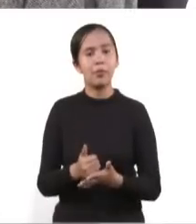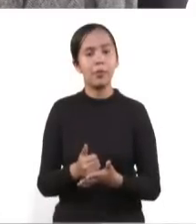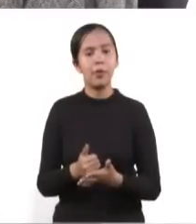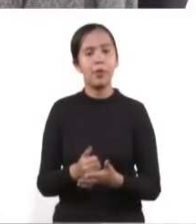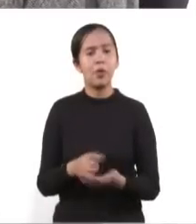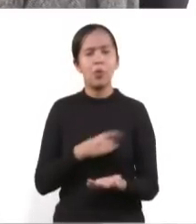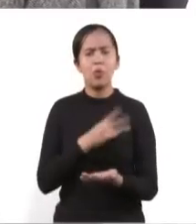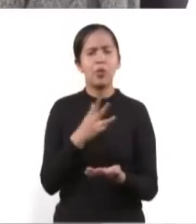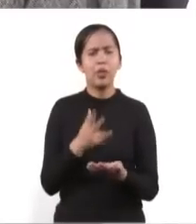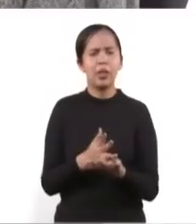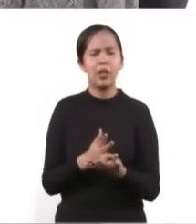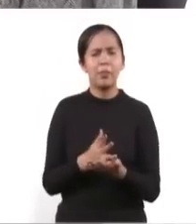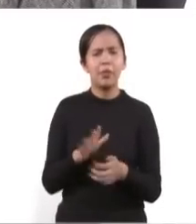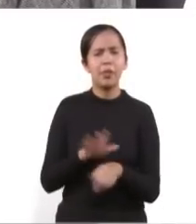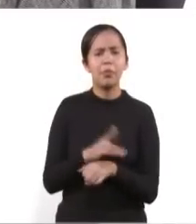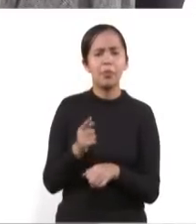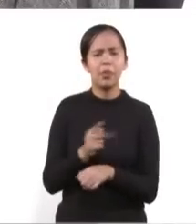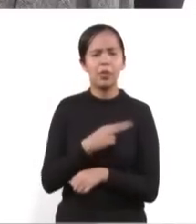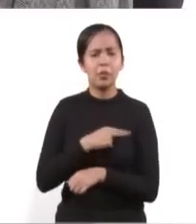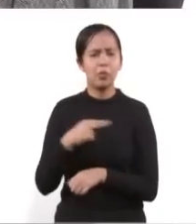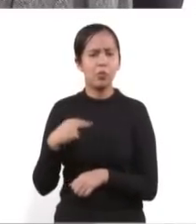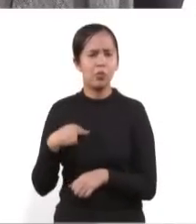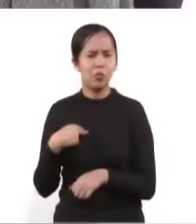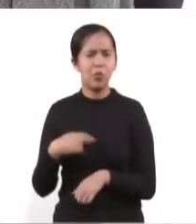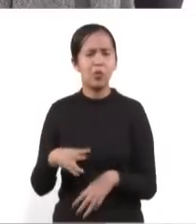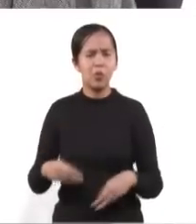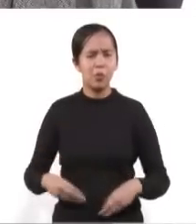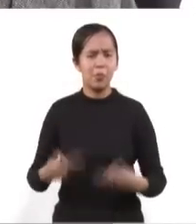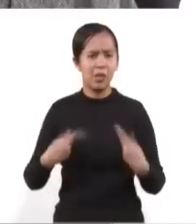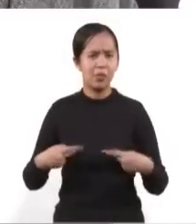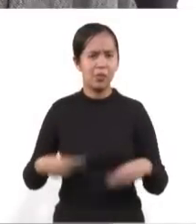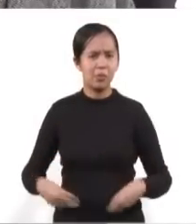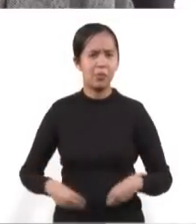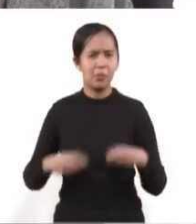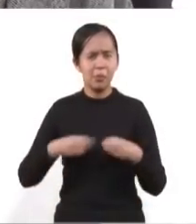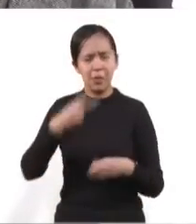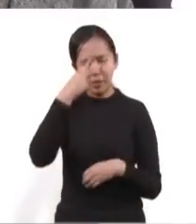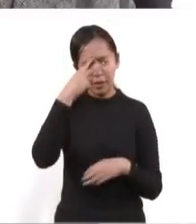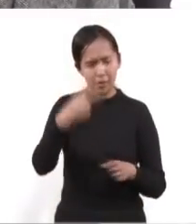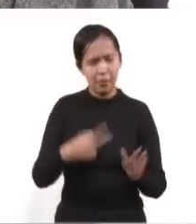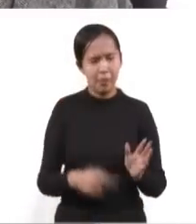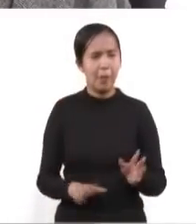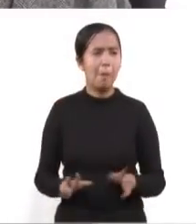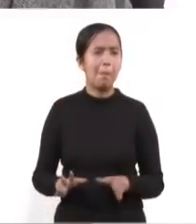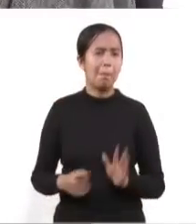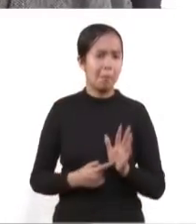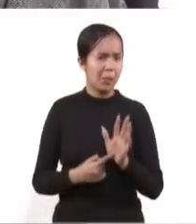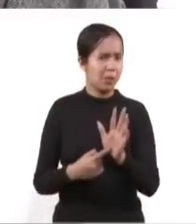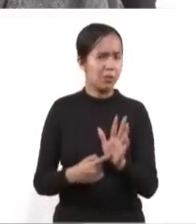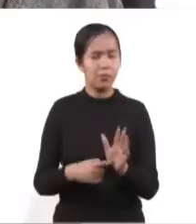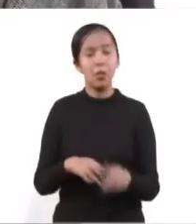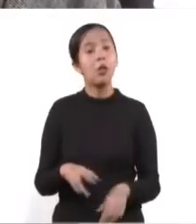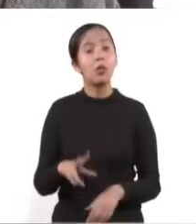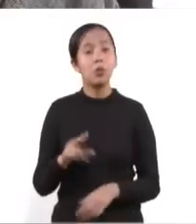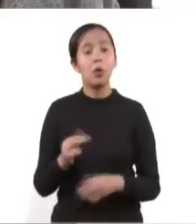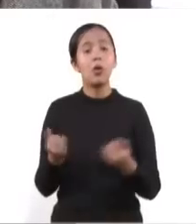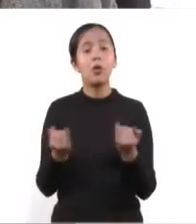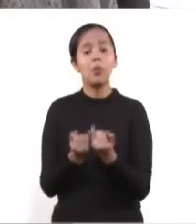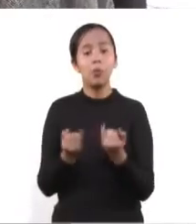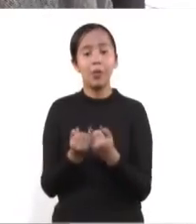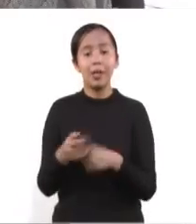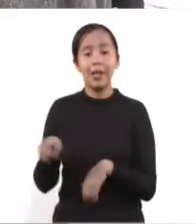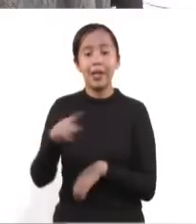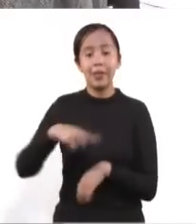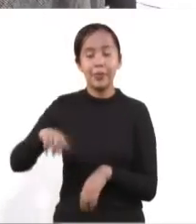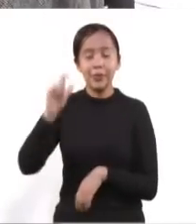representan el orgullo de los mexicanos y mexicanas, sino porque representan la garantía del